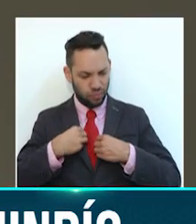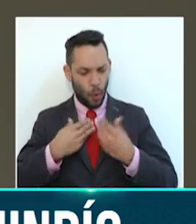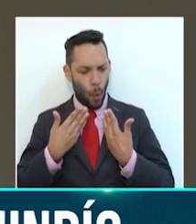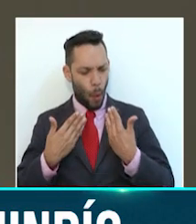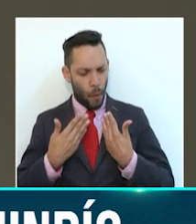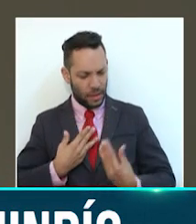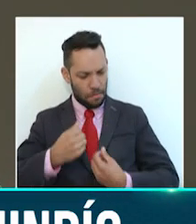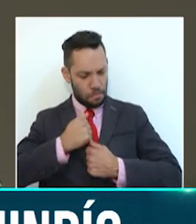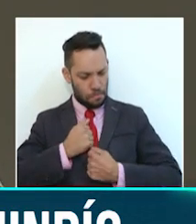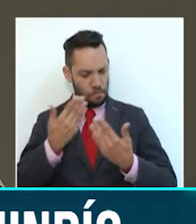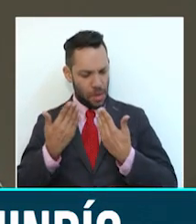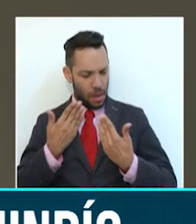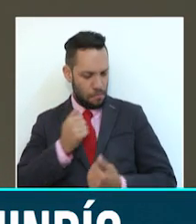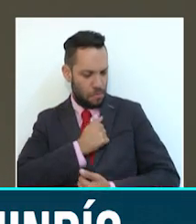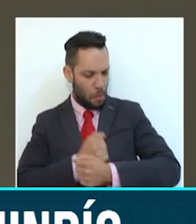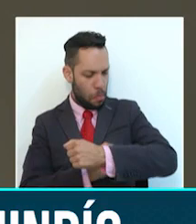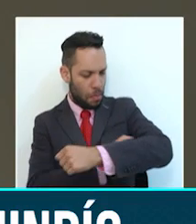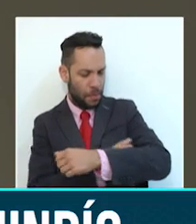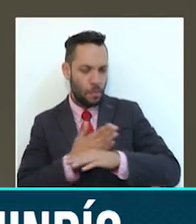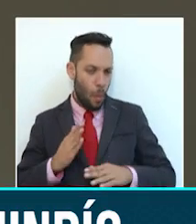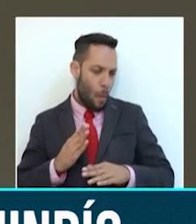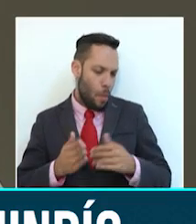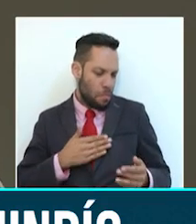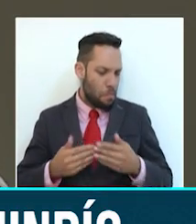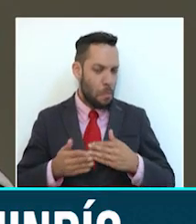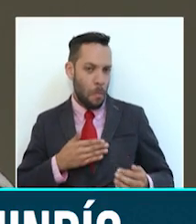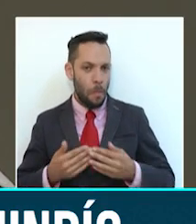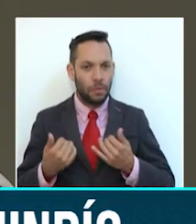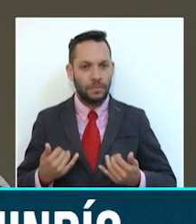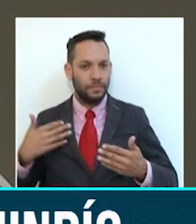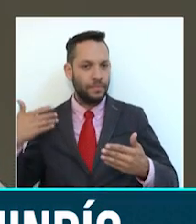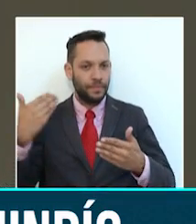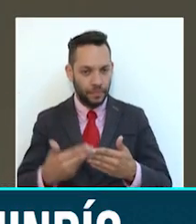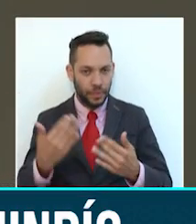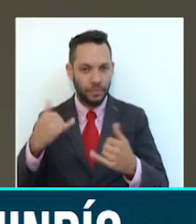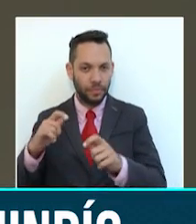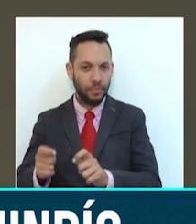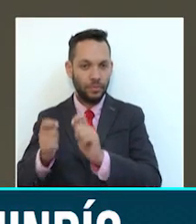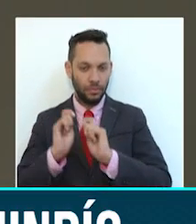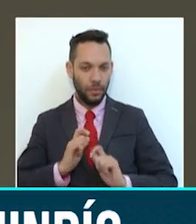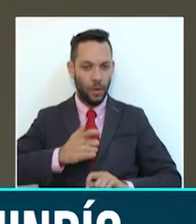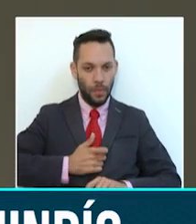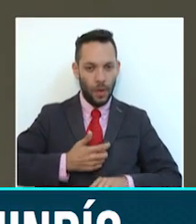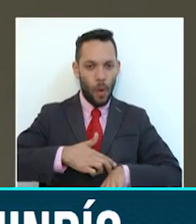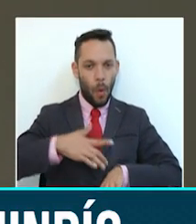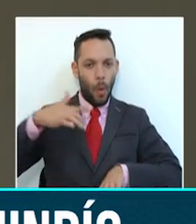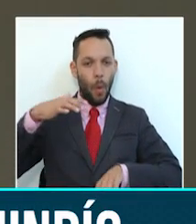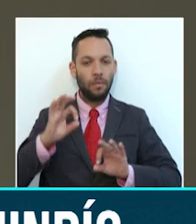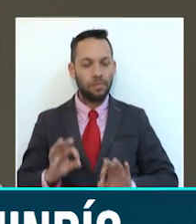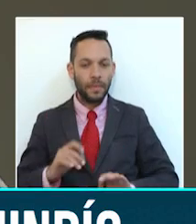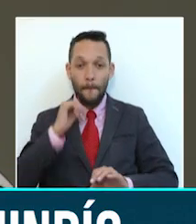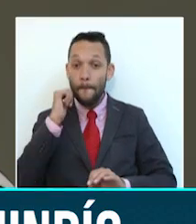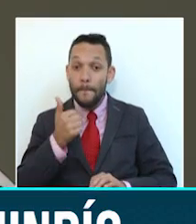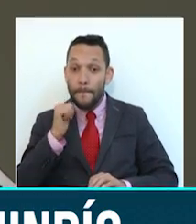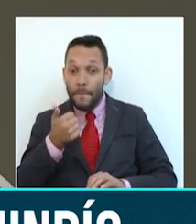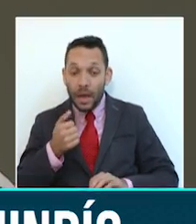confianza. Y pero bueno, la idea era poder conseguir esta medalla para el departamento. Mañana también tenemos una nueva prueba, que es la